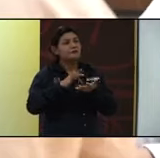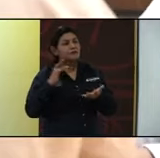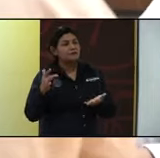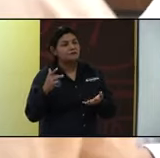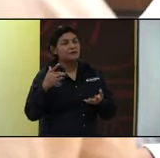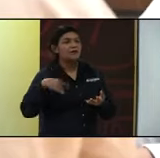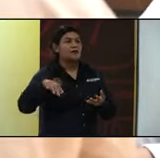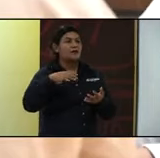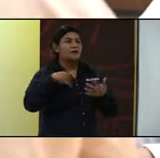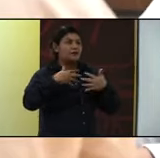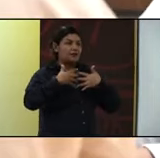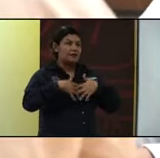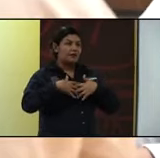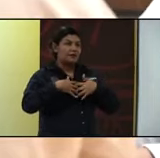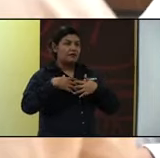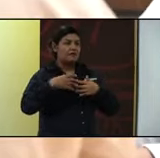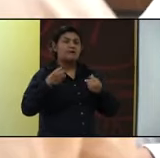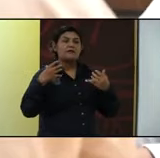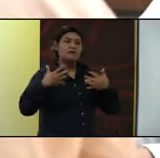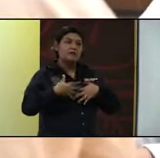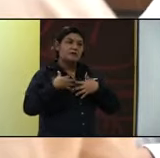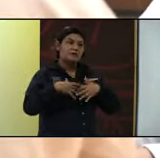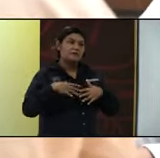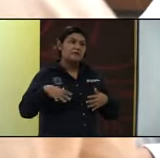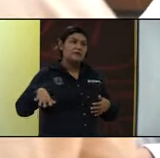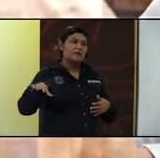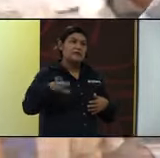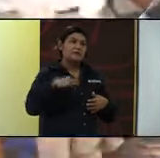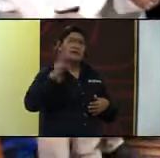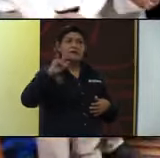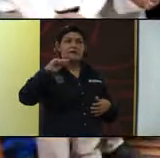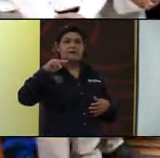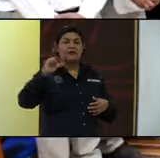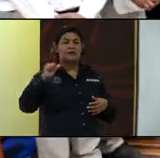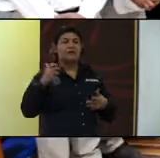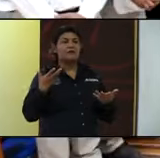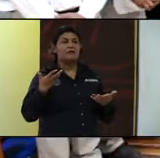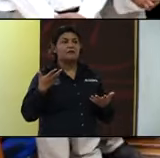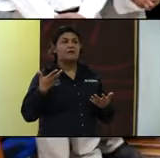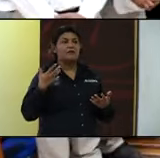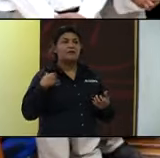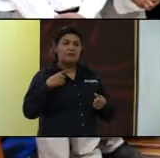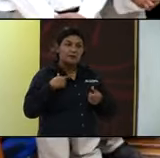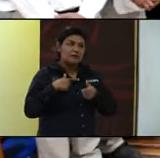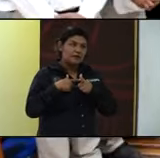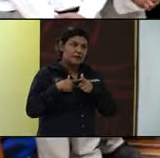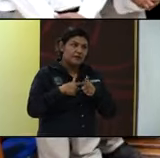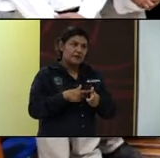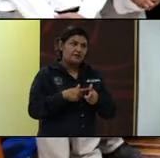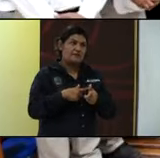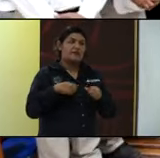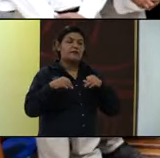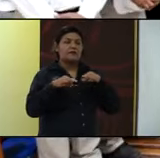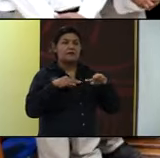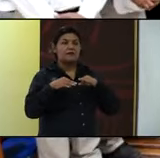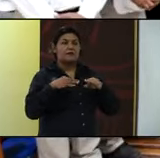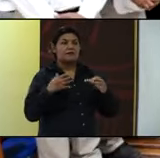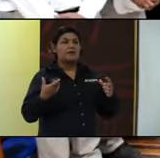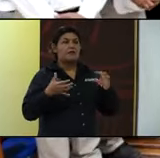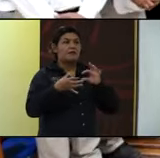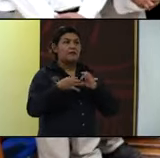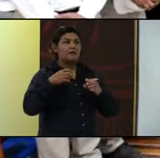vimos la empresa de clase mundial Dinasol, y pues vamos a seguir trabajando de la mano con